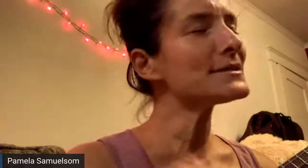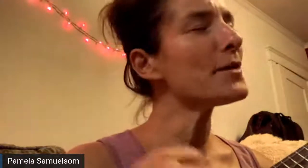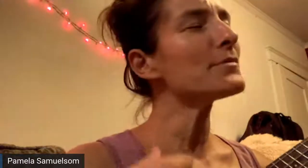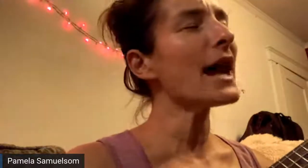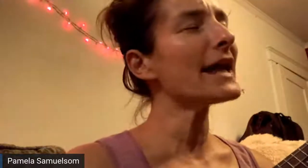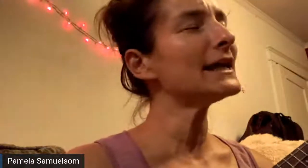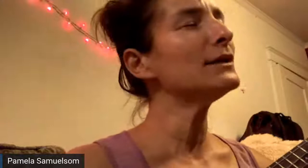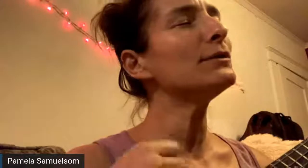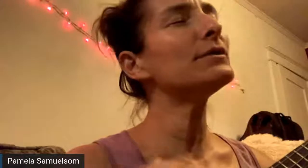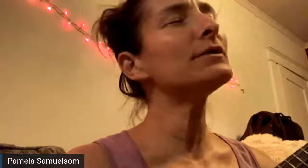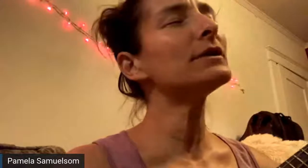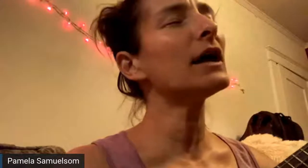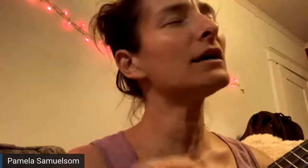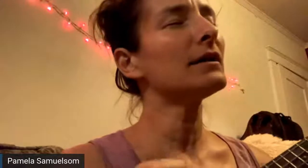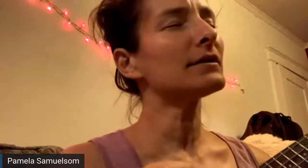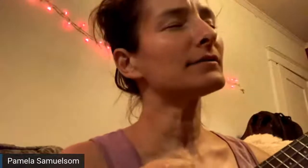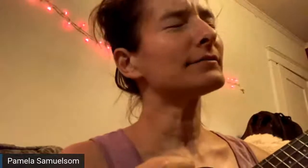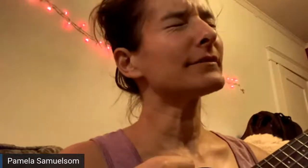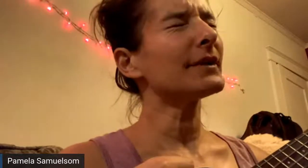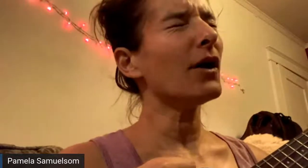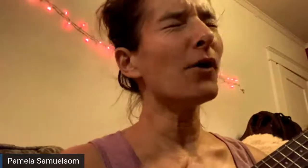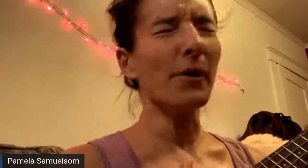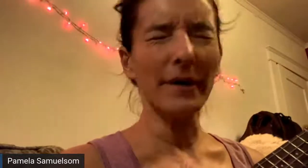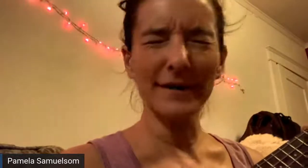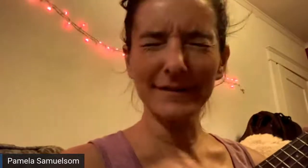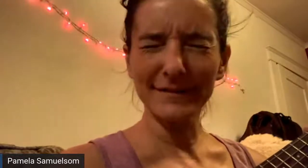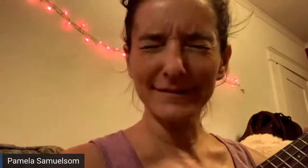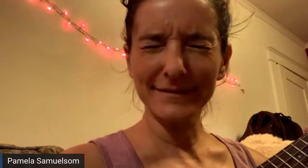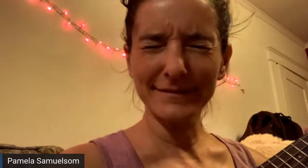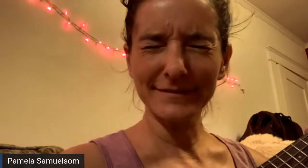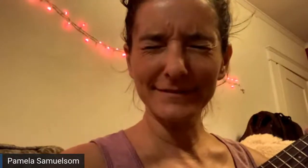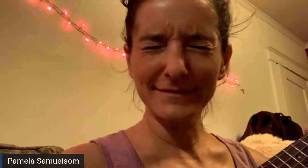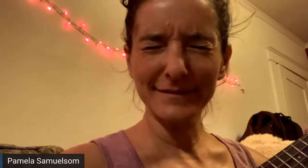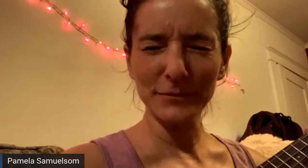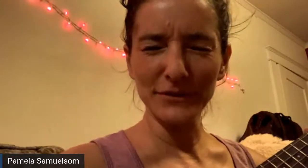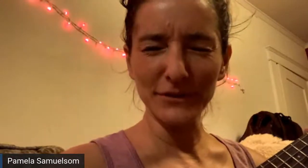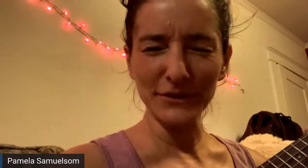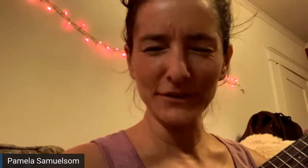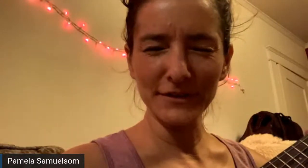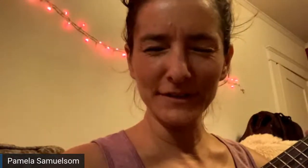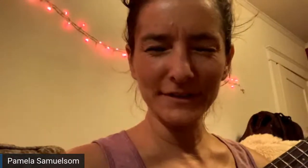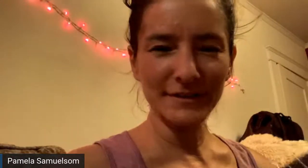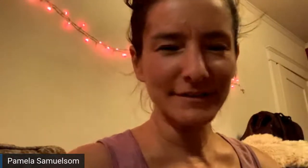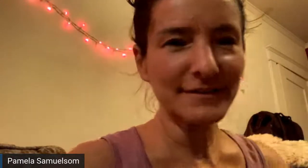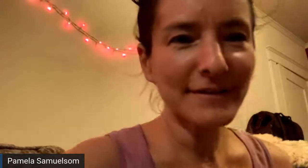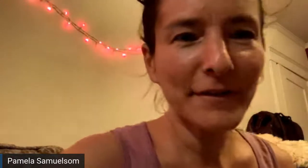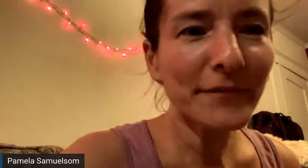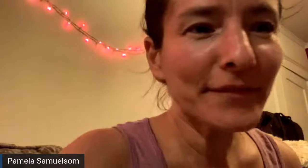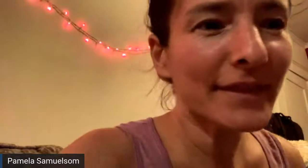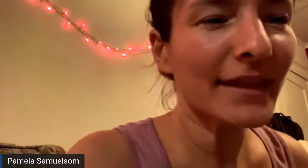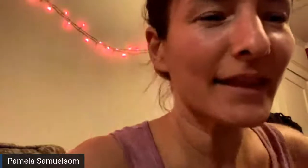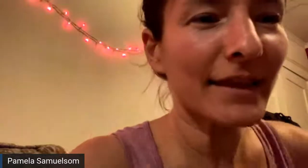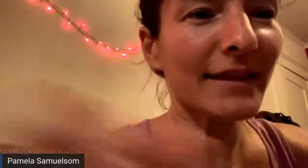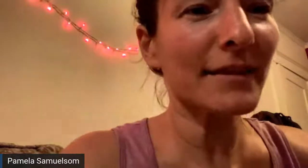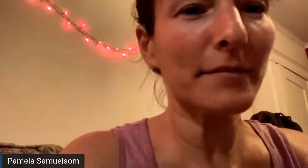Fantasma de sombra y luna. Oh, mon Dieu.